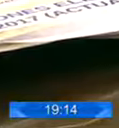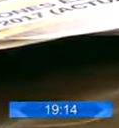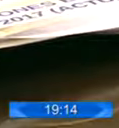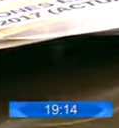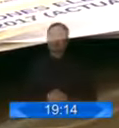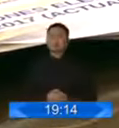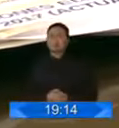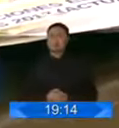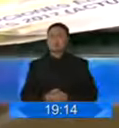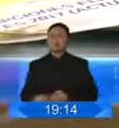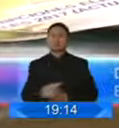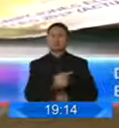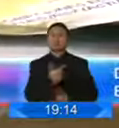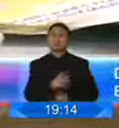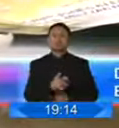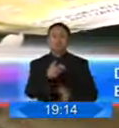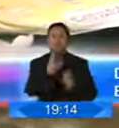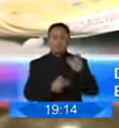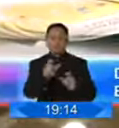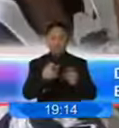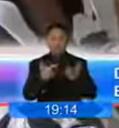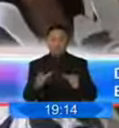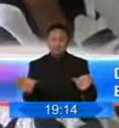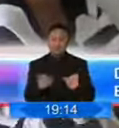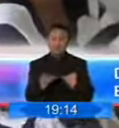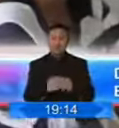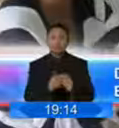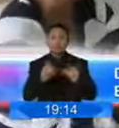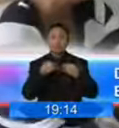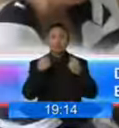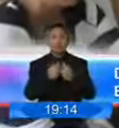2.190.920. Dentro de este universo están también contabilizados los